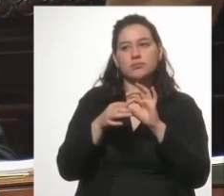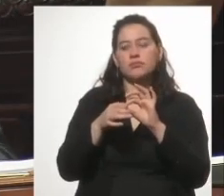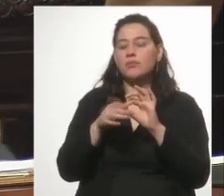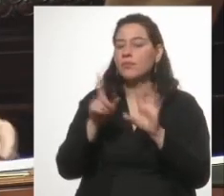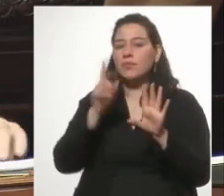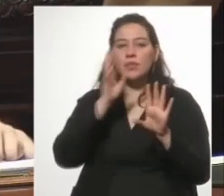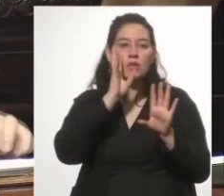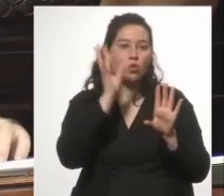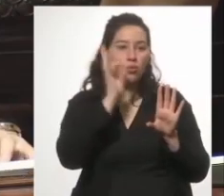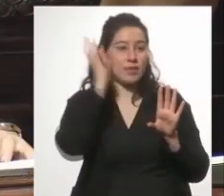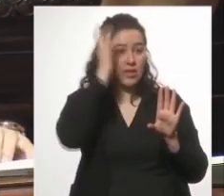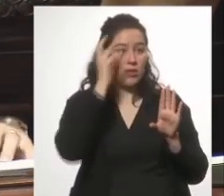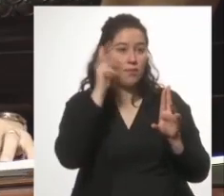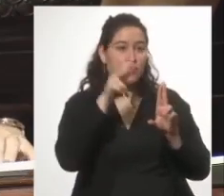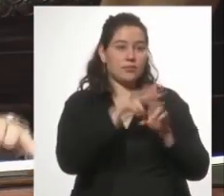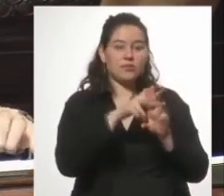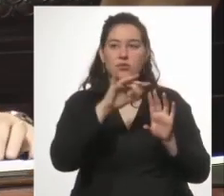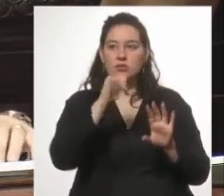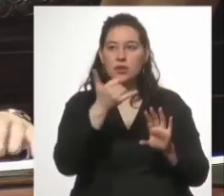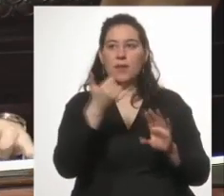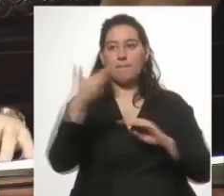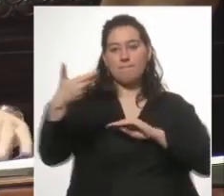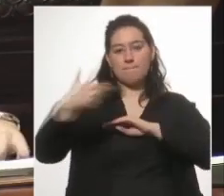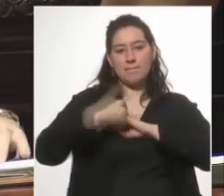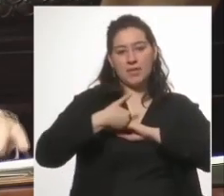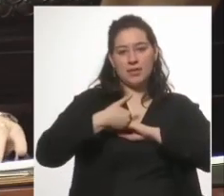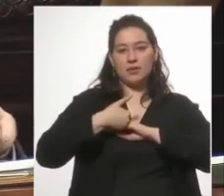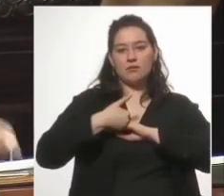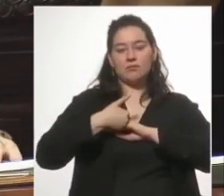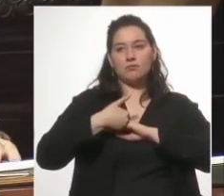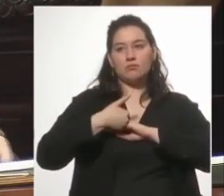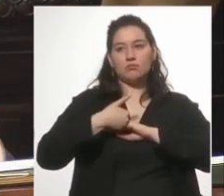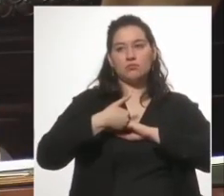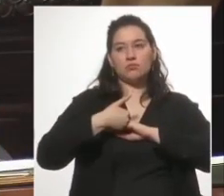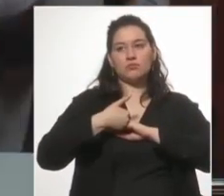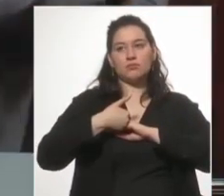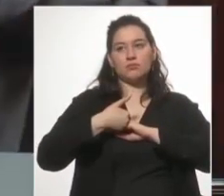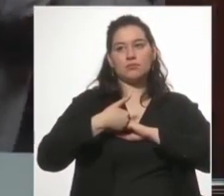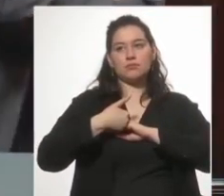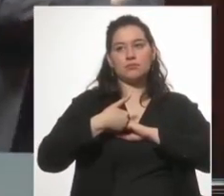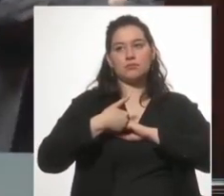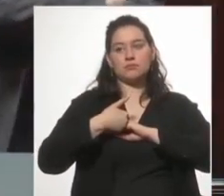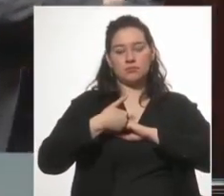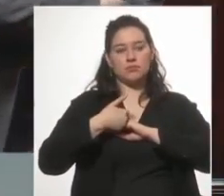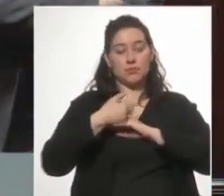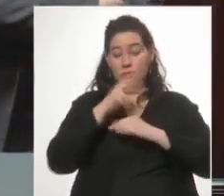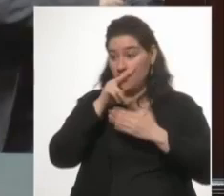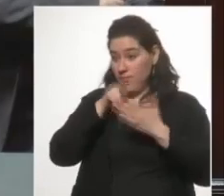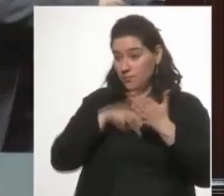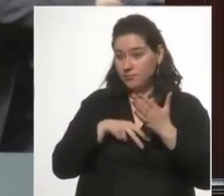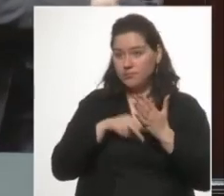Disculpe, senador, si me permite, porque llegó una moción a la mesa. Vamos a leerla.